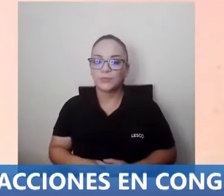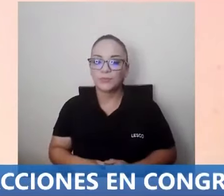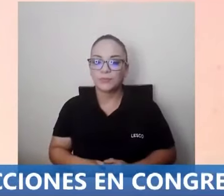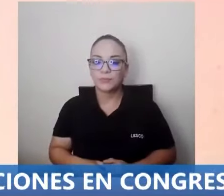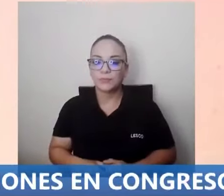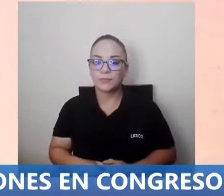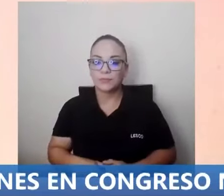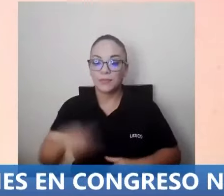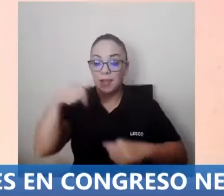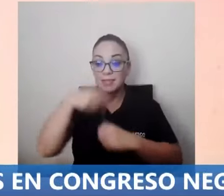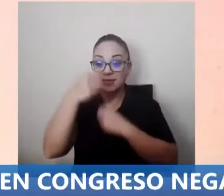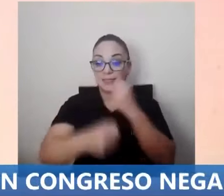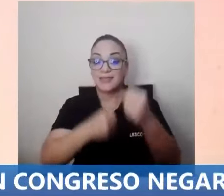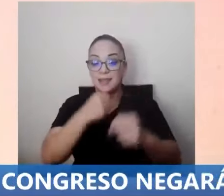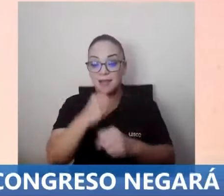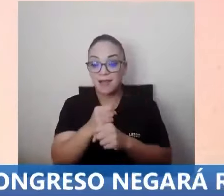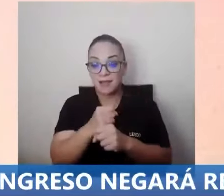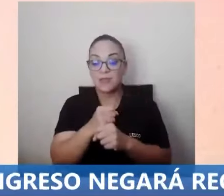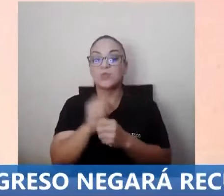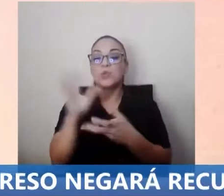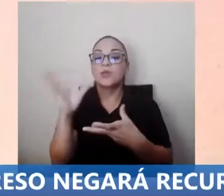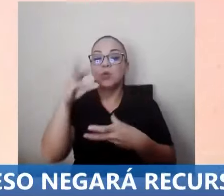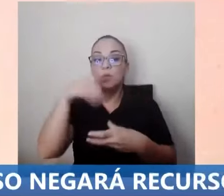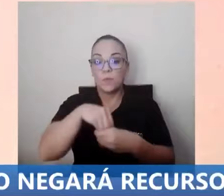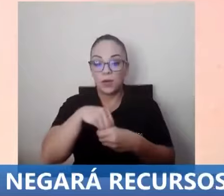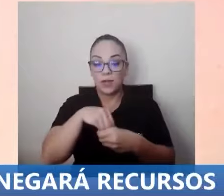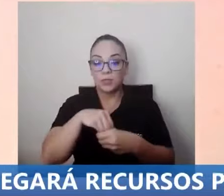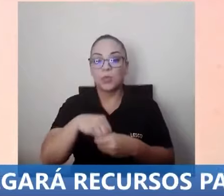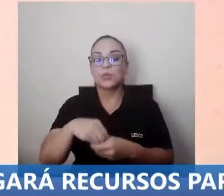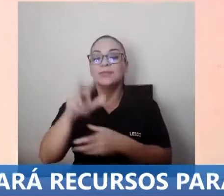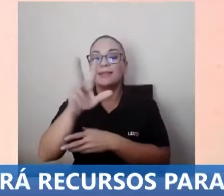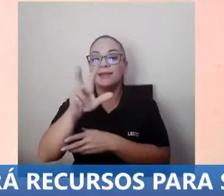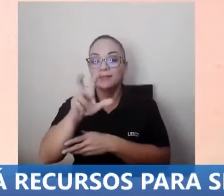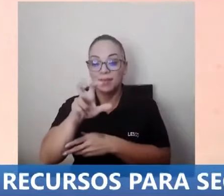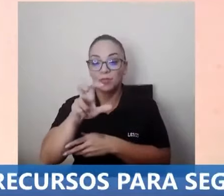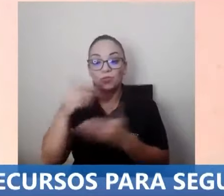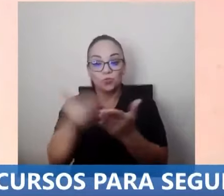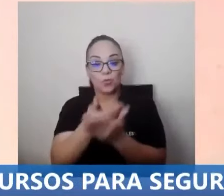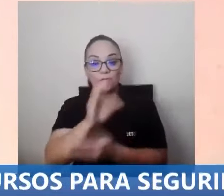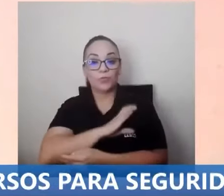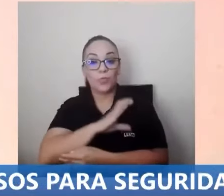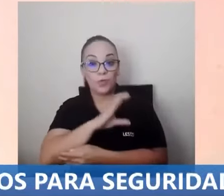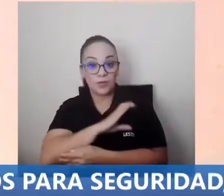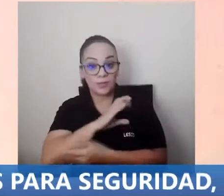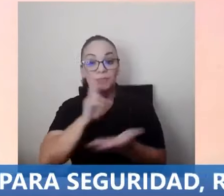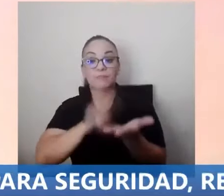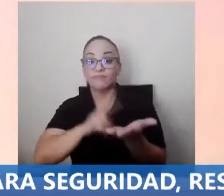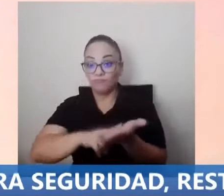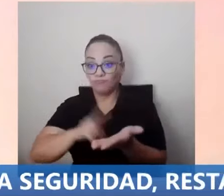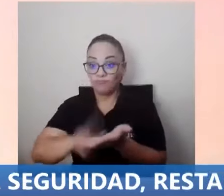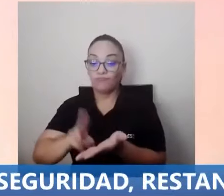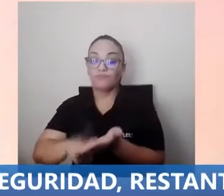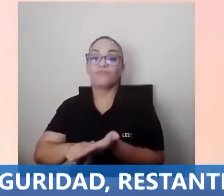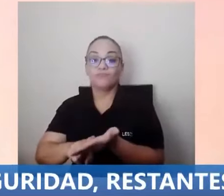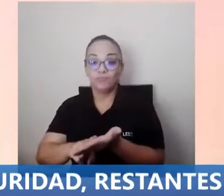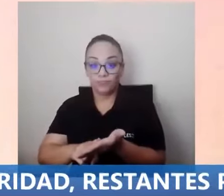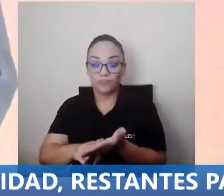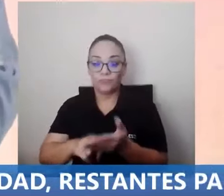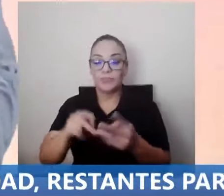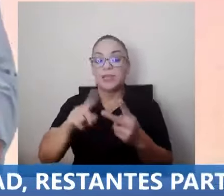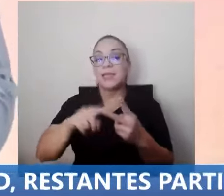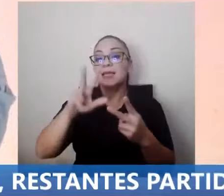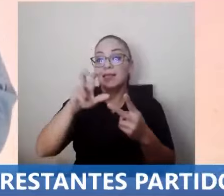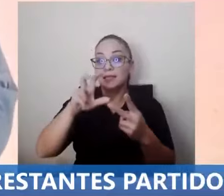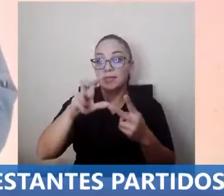Este año estaremos incorporando 300 oficiales a la fuerza pública y 300 más el año